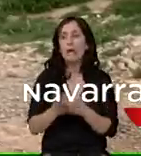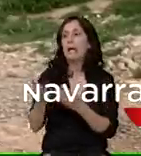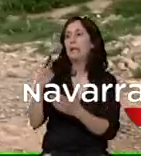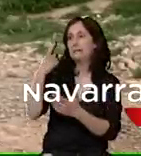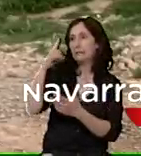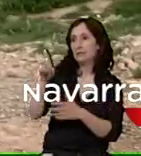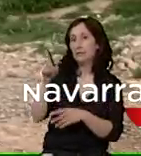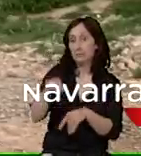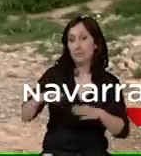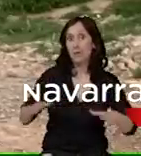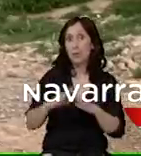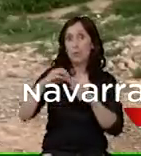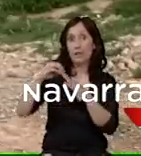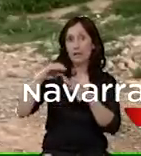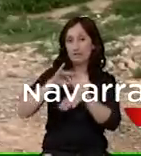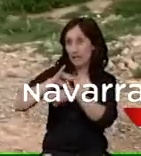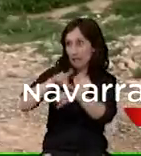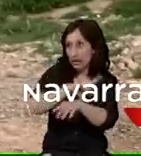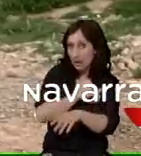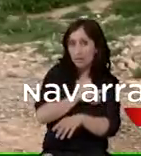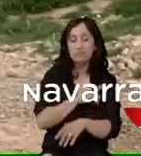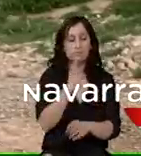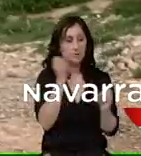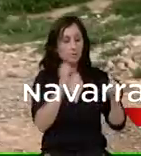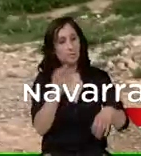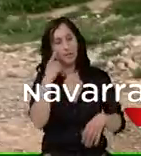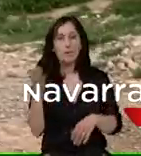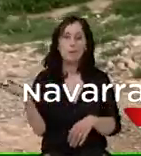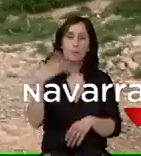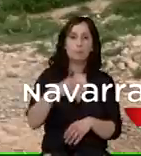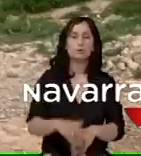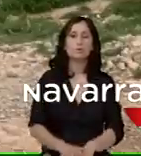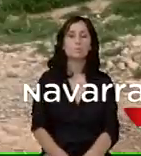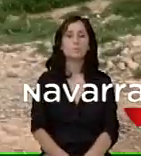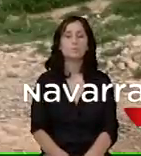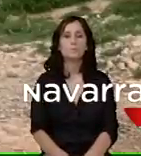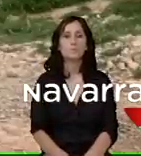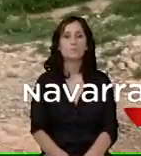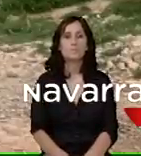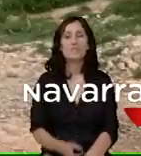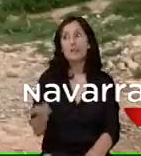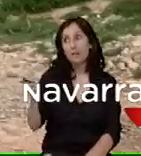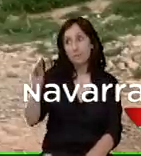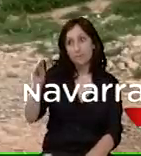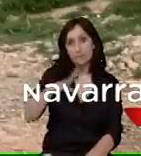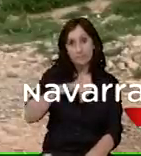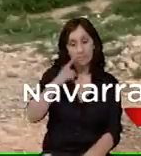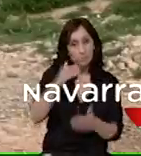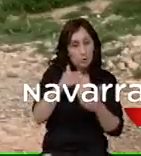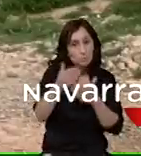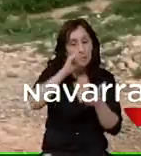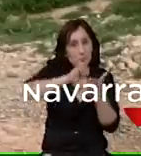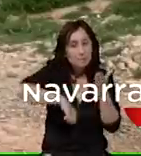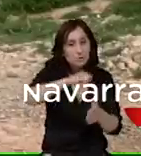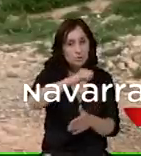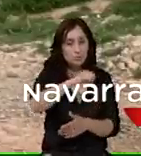¿Nos haces de guía por las Bardenas? Adelante. Venga, va, pues cojo la bici y nos vamos, ¿eh? Venga, pero acostumbras ya pedir permiso para coger las cosas.